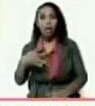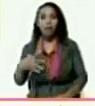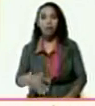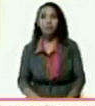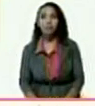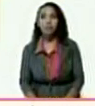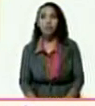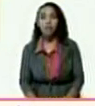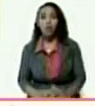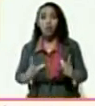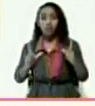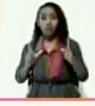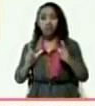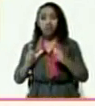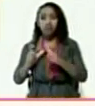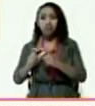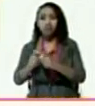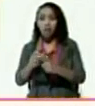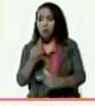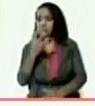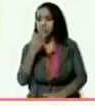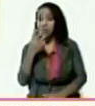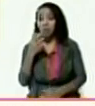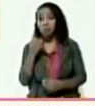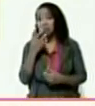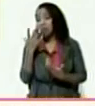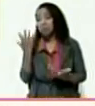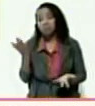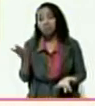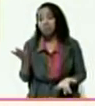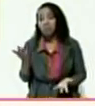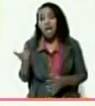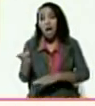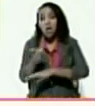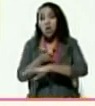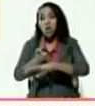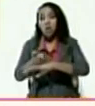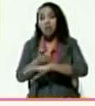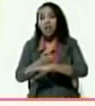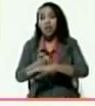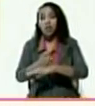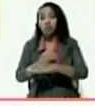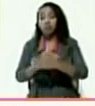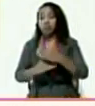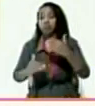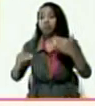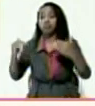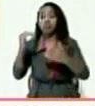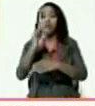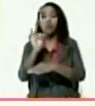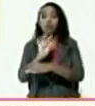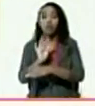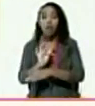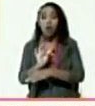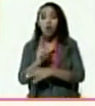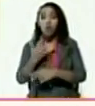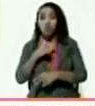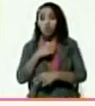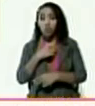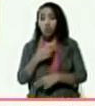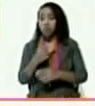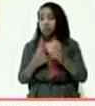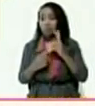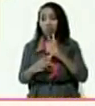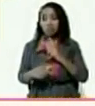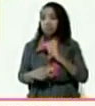De que esté reunido con los israelíes. No, el gobierno, altos funcionarios del gobierno de Israel, no nos extraña